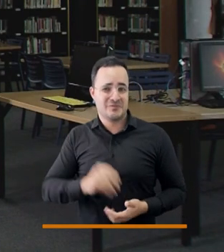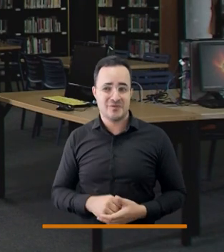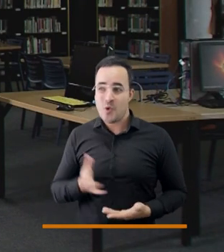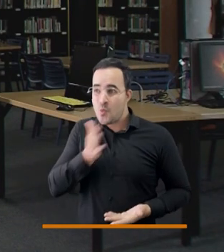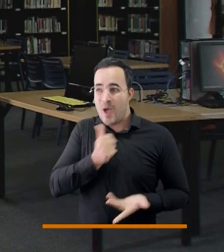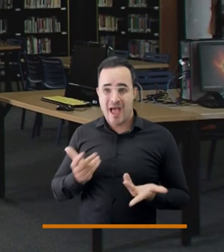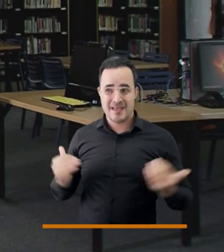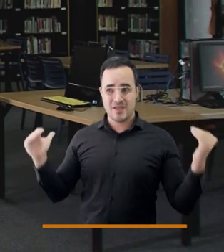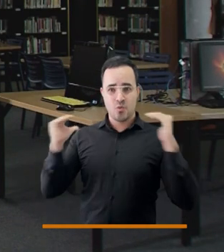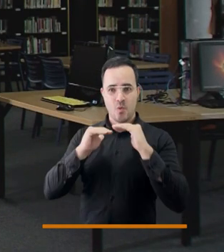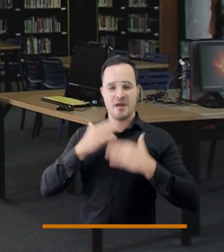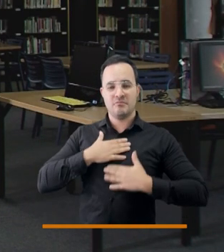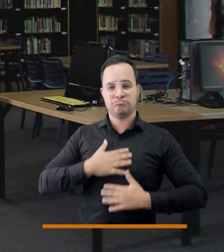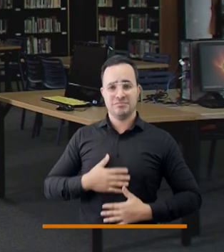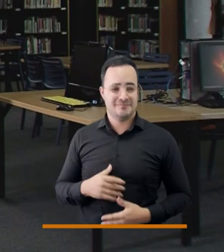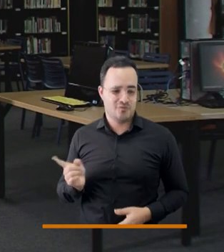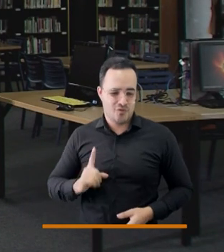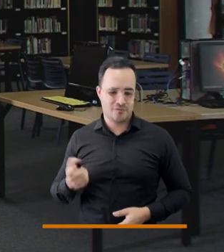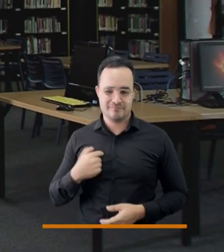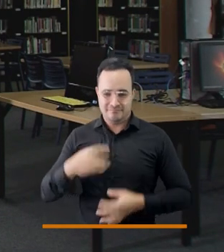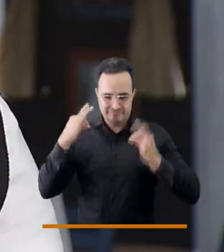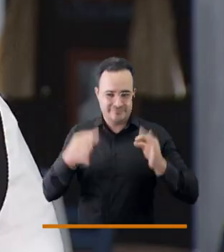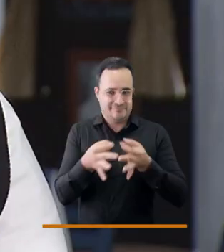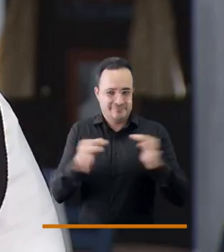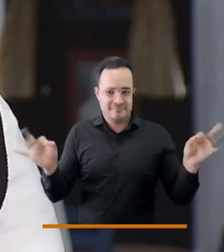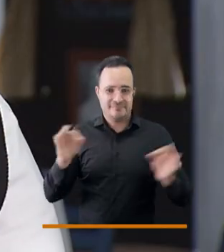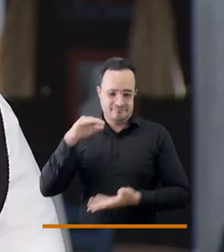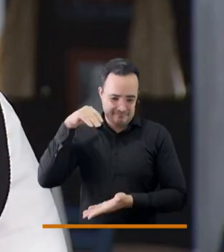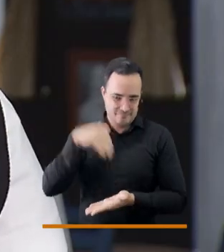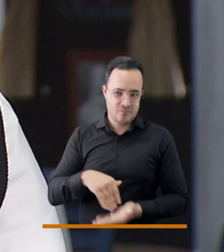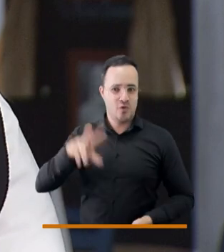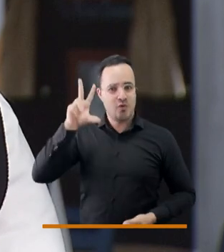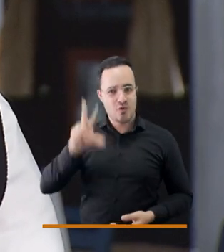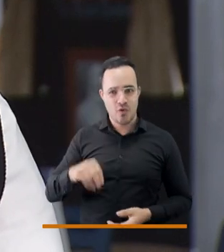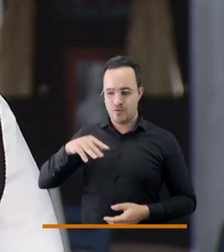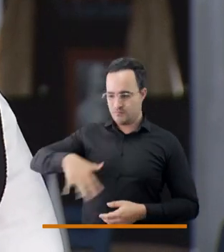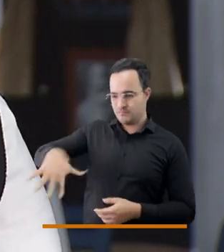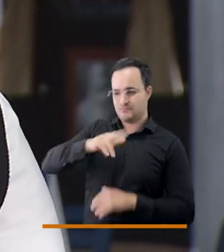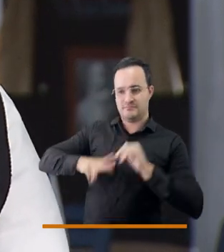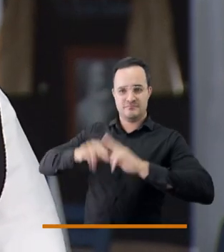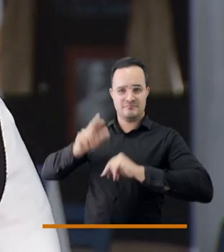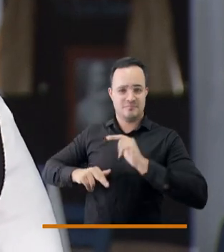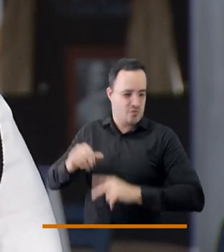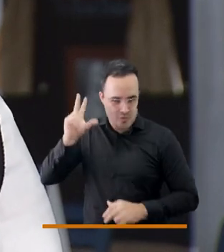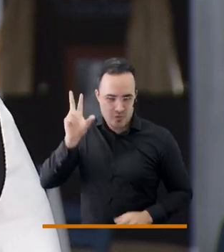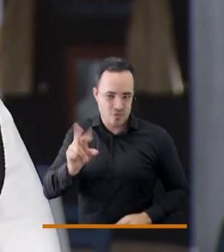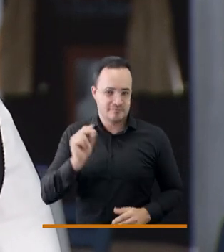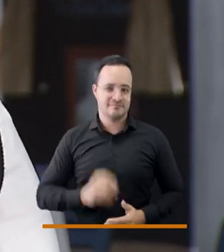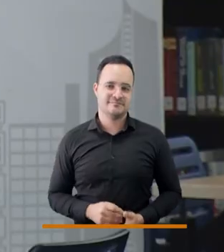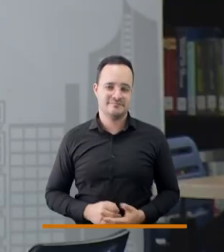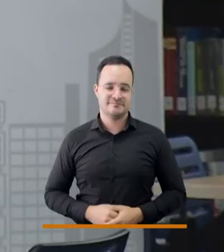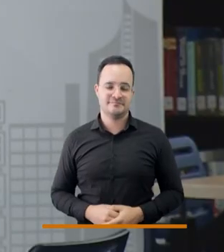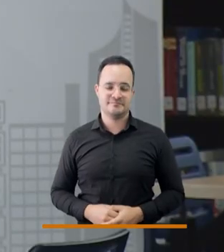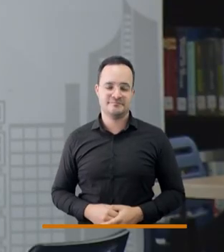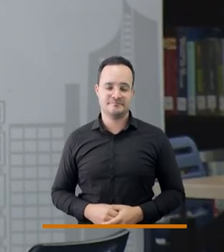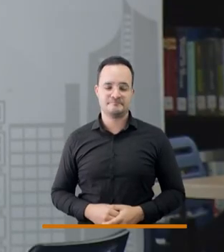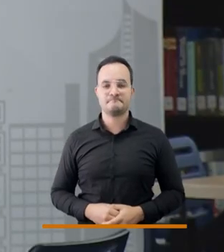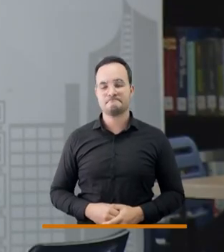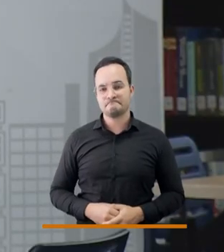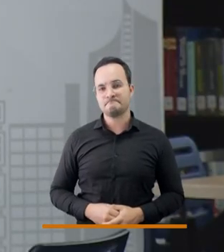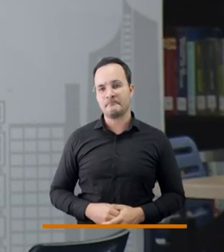Estamos diciendo es no a la construcción de la cárcel metropolitana de sindicados en este corregimiento.